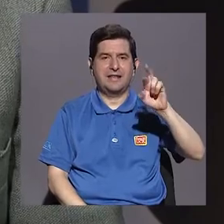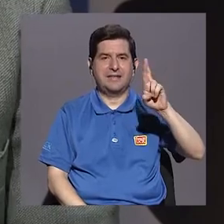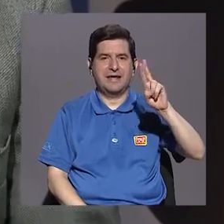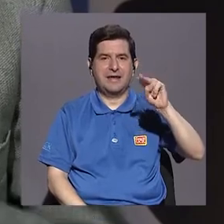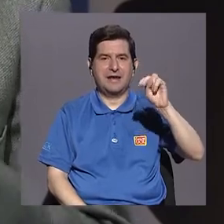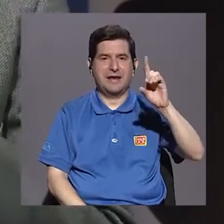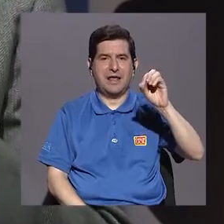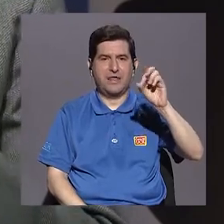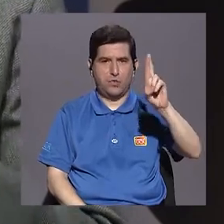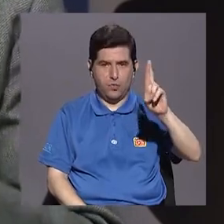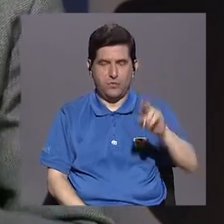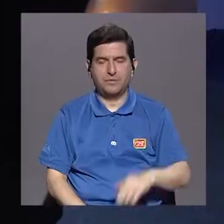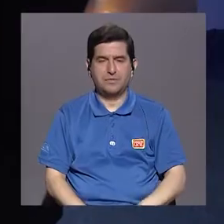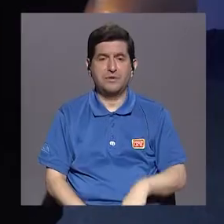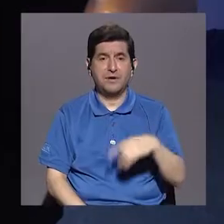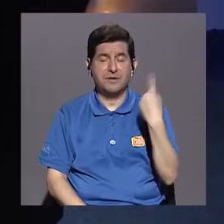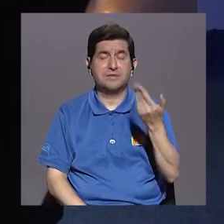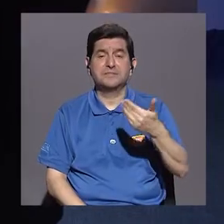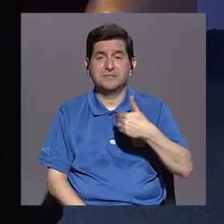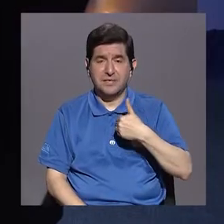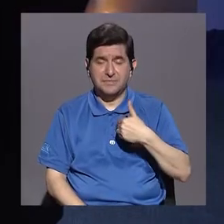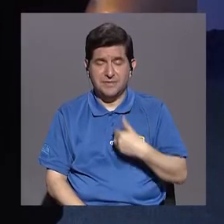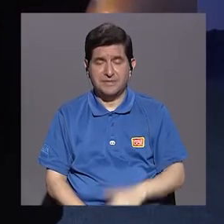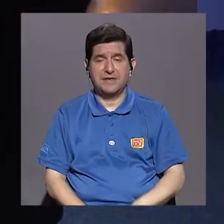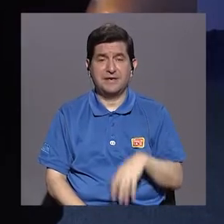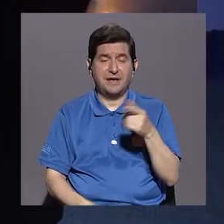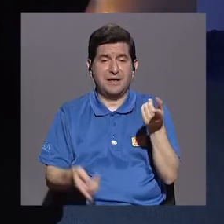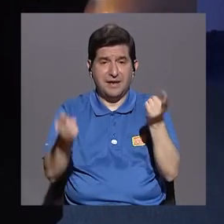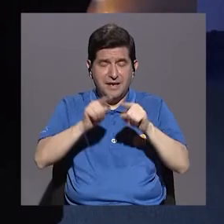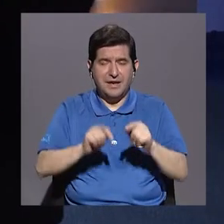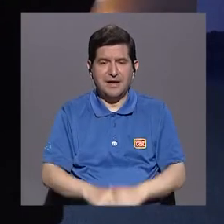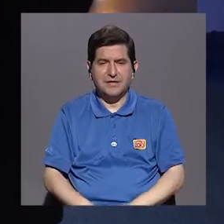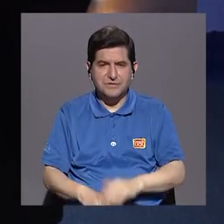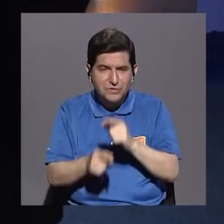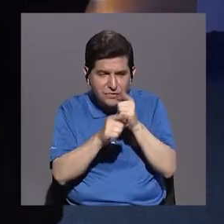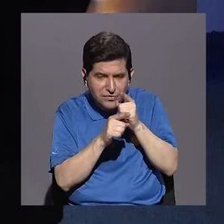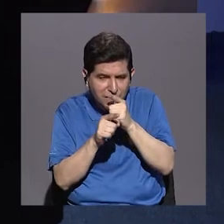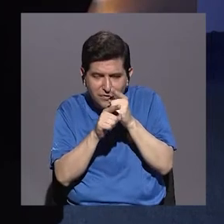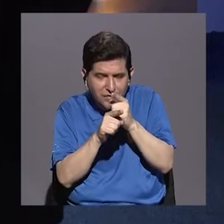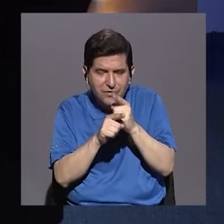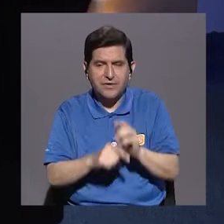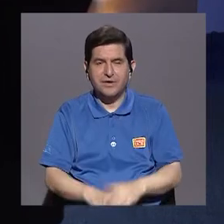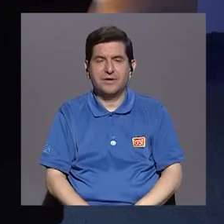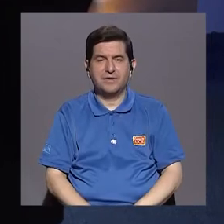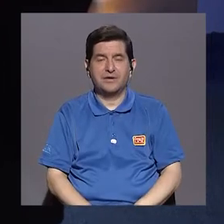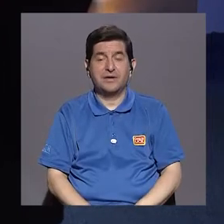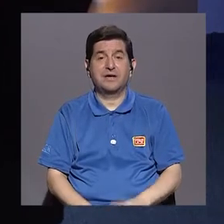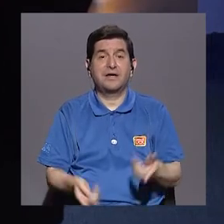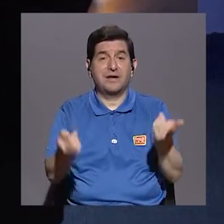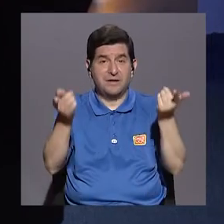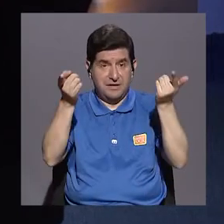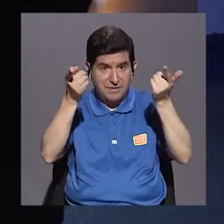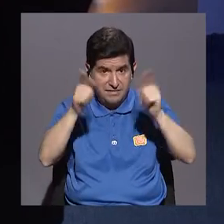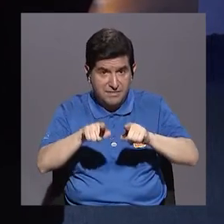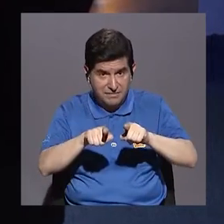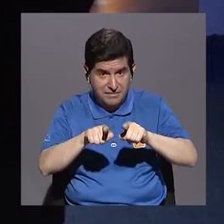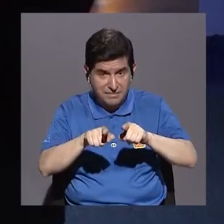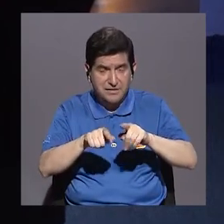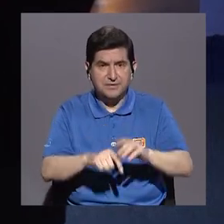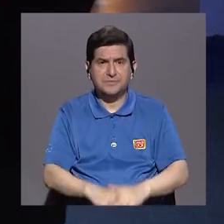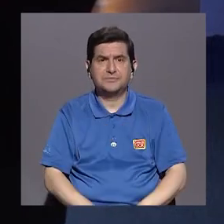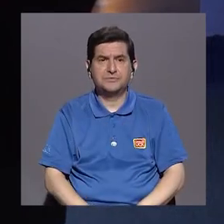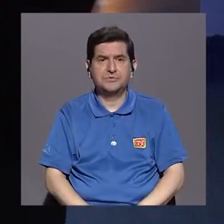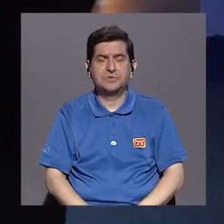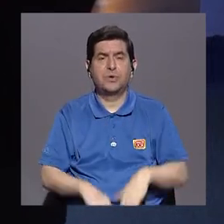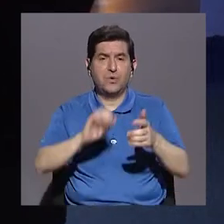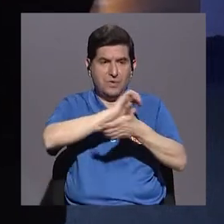que siempre tenemos el rectificador exacto más bien él el hecho de